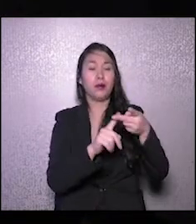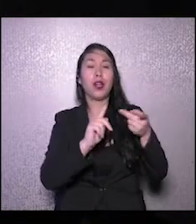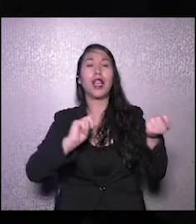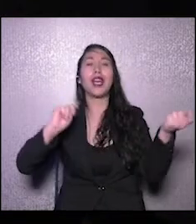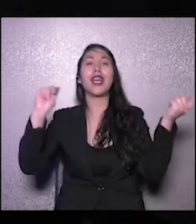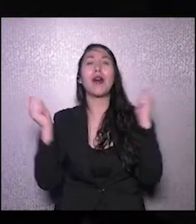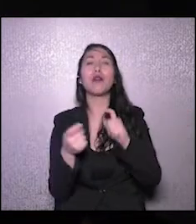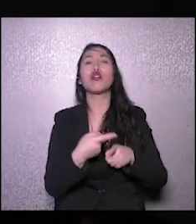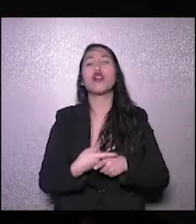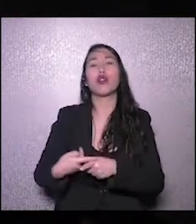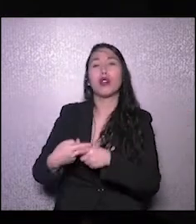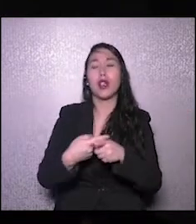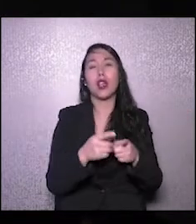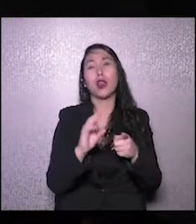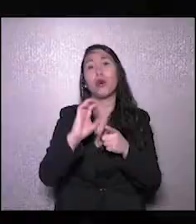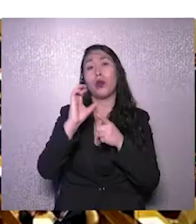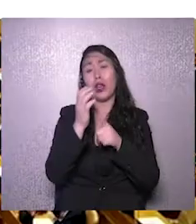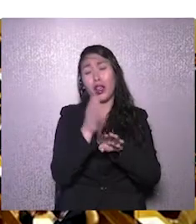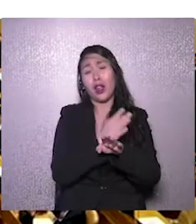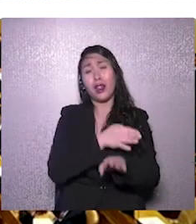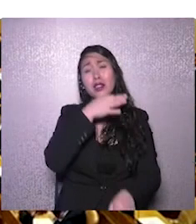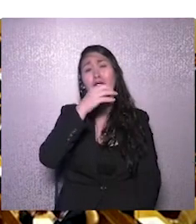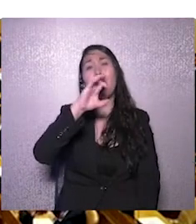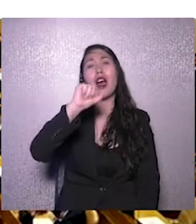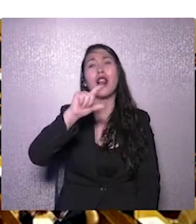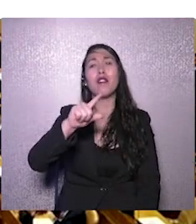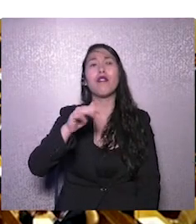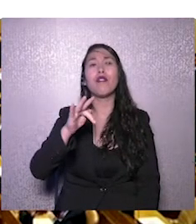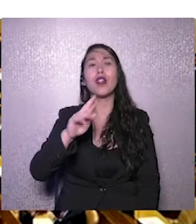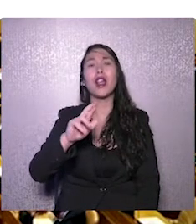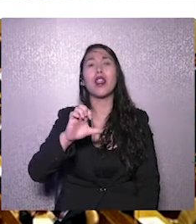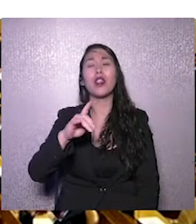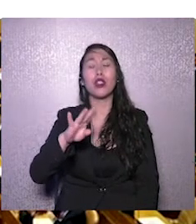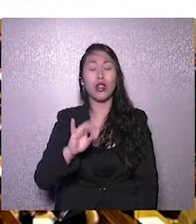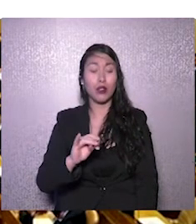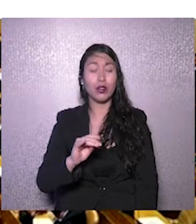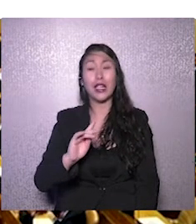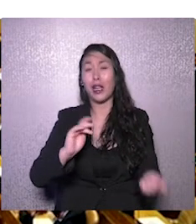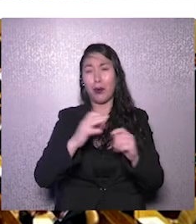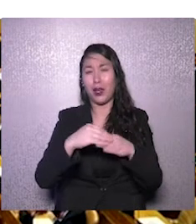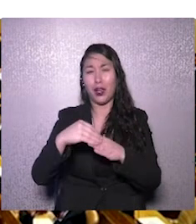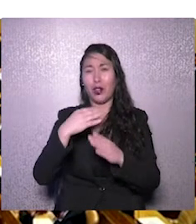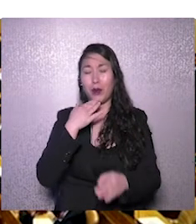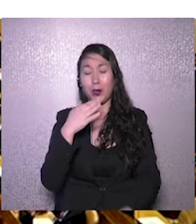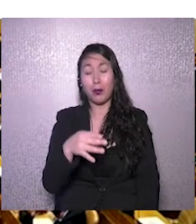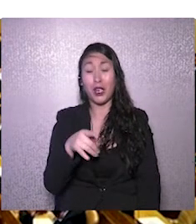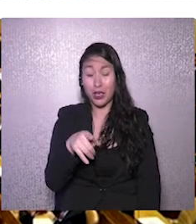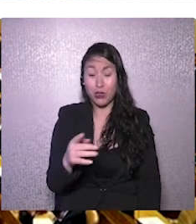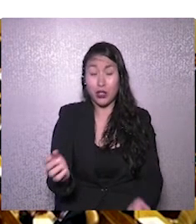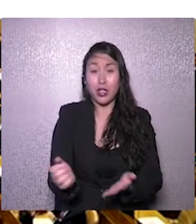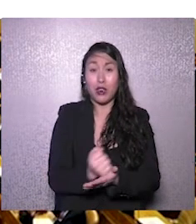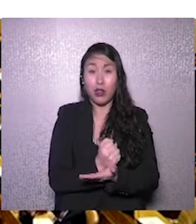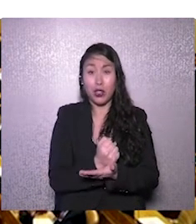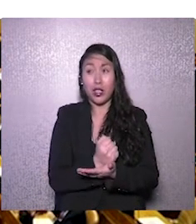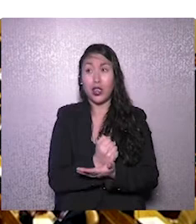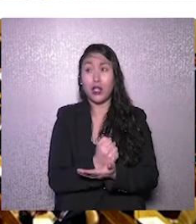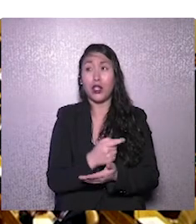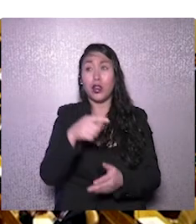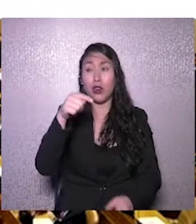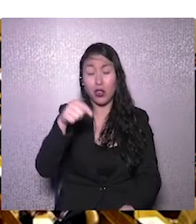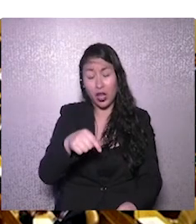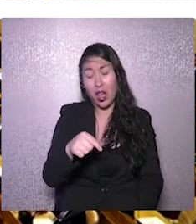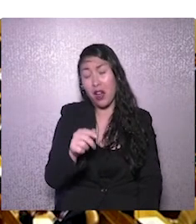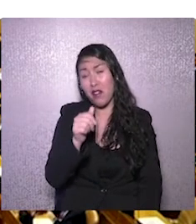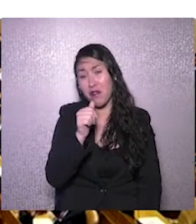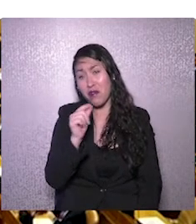y culturales, que es lo que hablaba Alfredo del cambio de ideas. Y para que eso ocurra necesitamos un sustento, que hoy día tampoco no hemos comentado mucho,